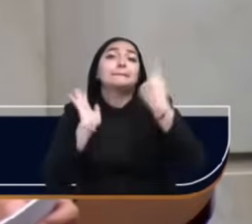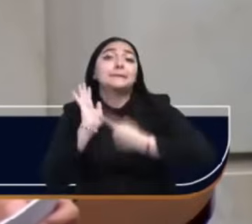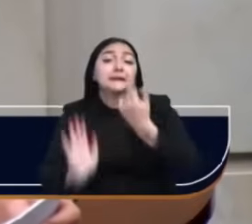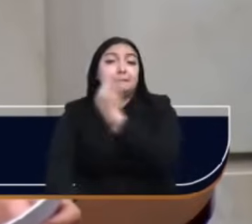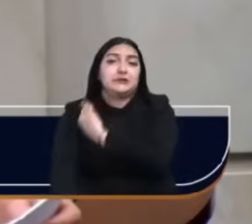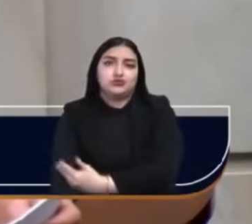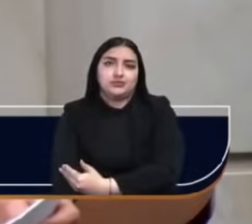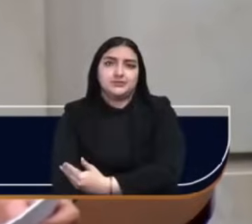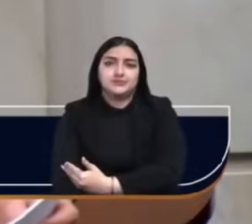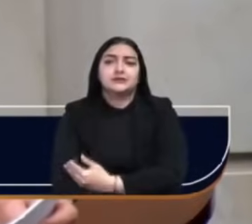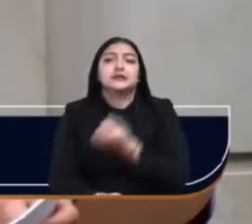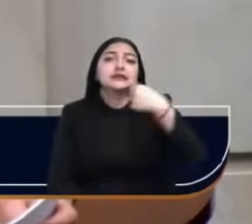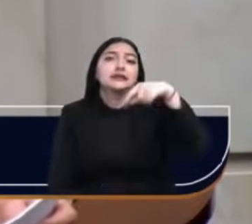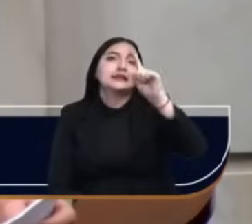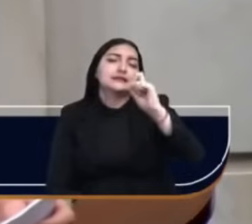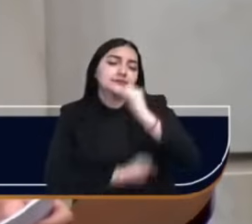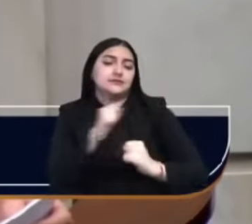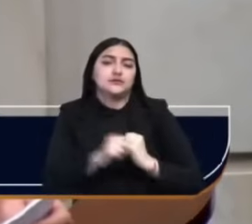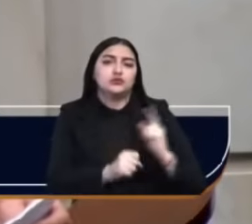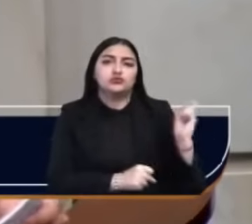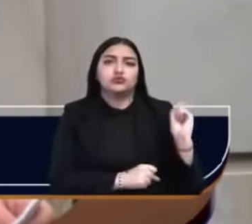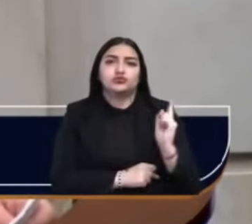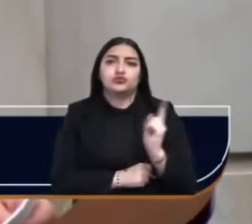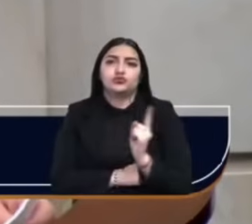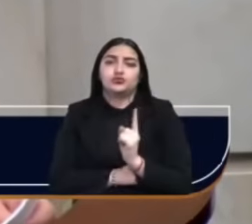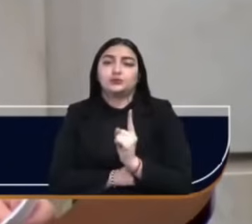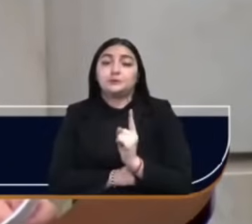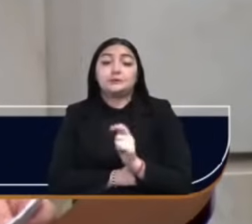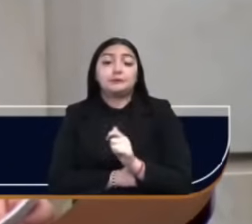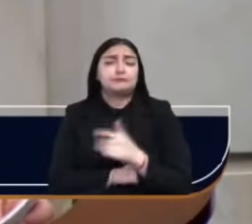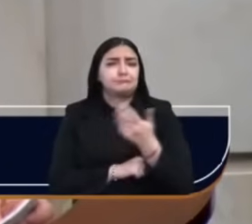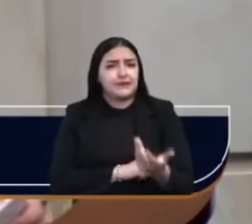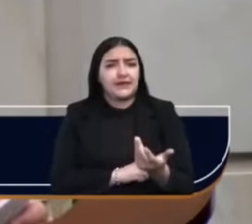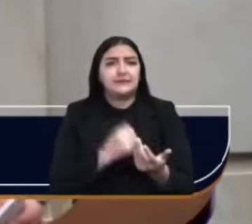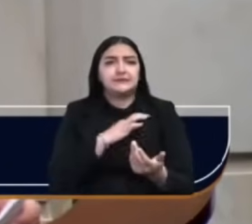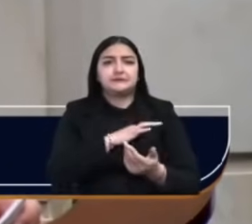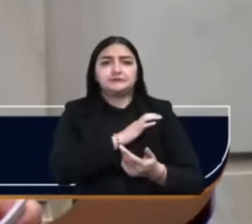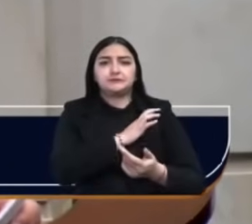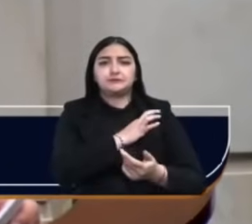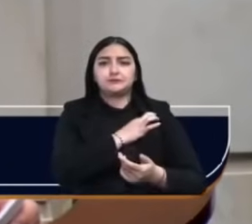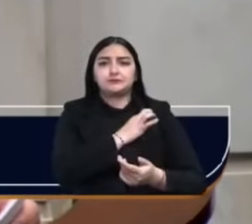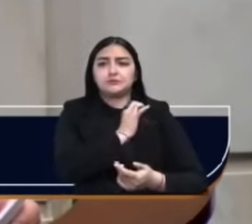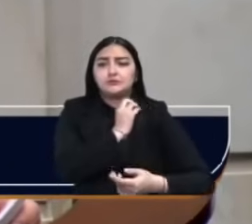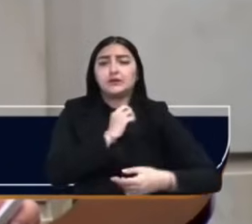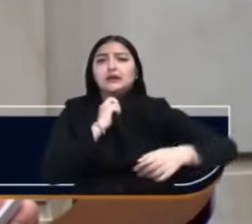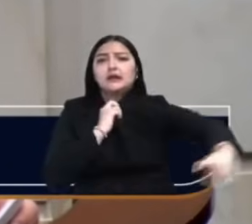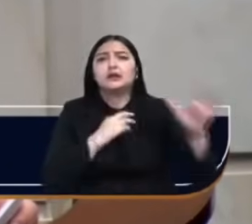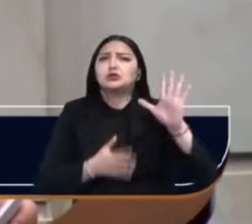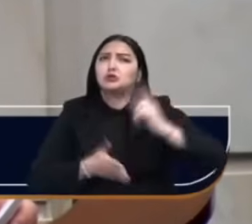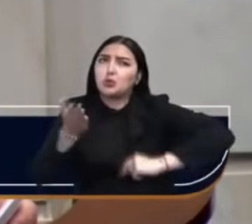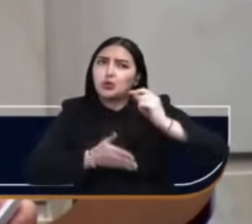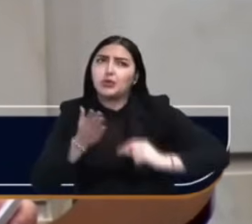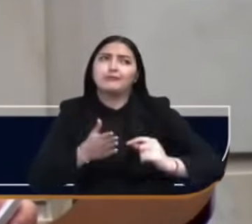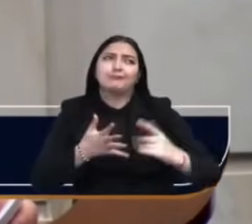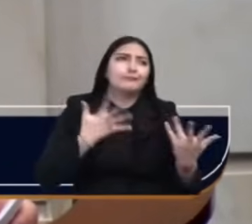79.2 millones de pesos por 16 años. En otras palabras, los términos del contrato,